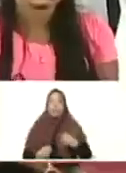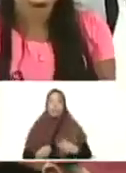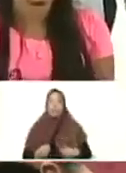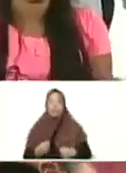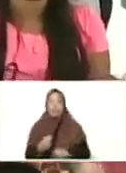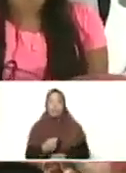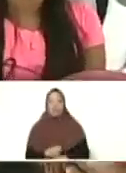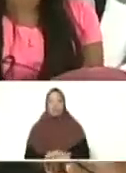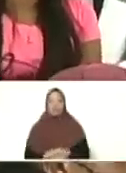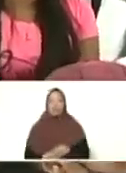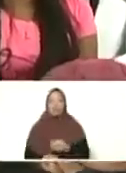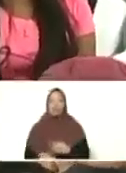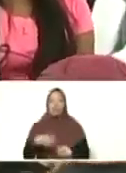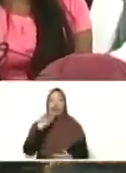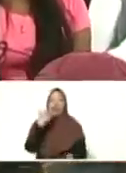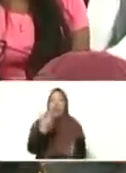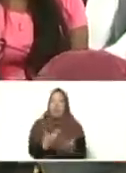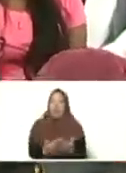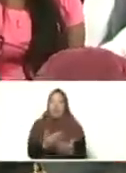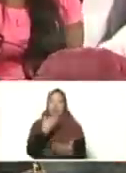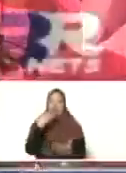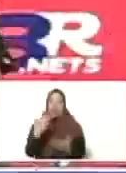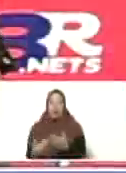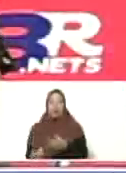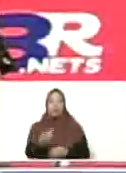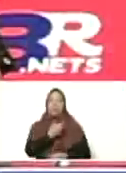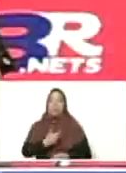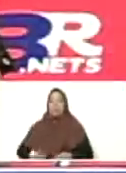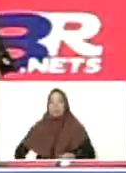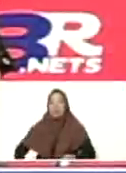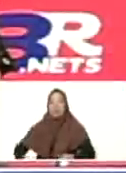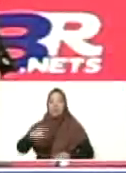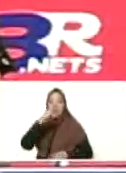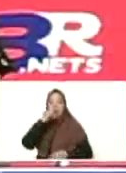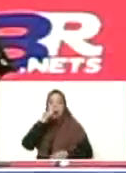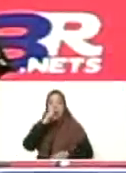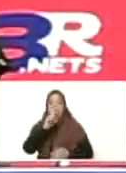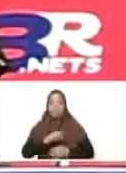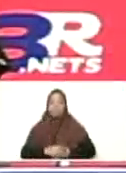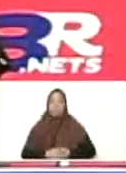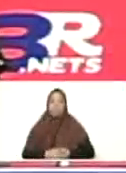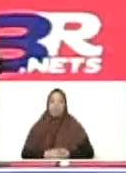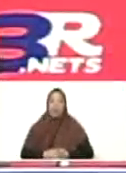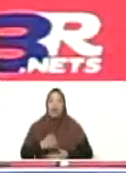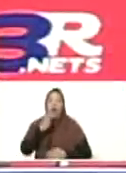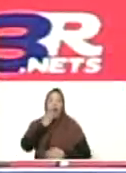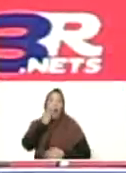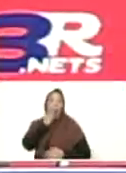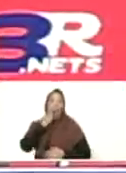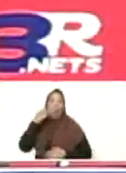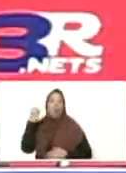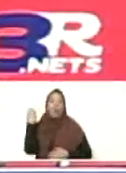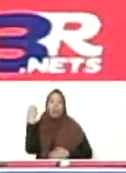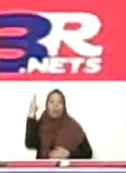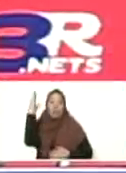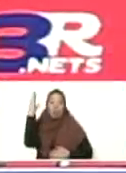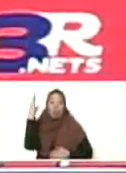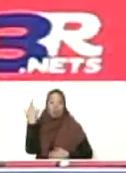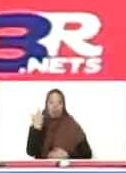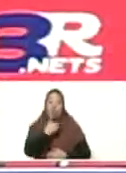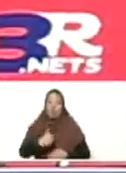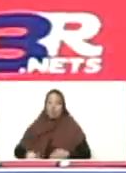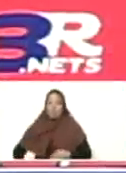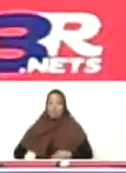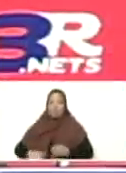muchas gracias presidente qué orgullo y qué hermoso ver al presidente y líder